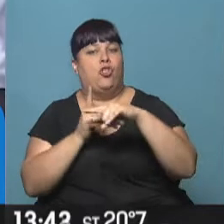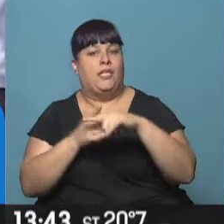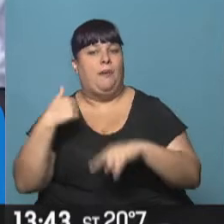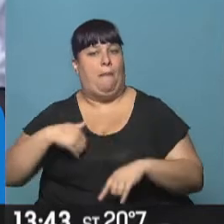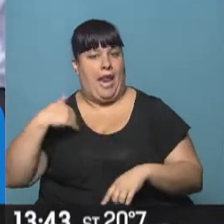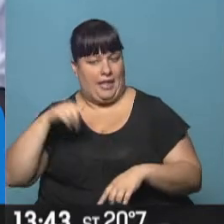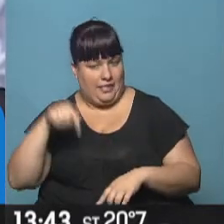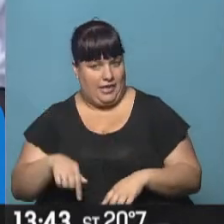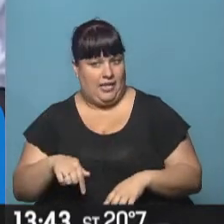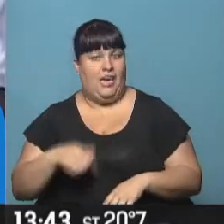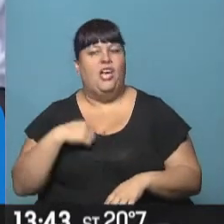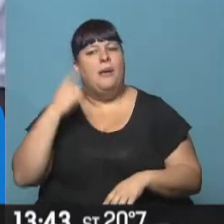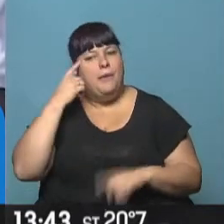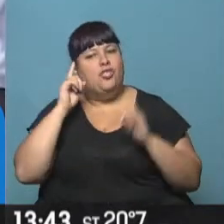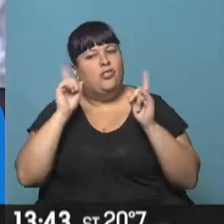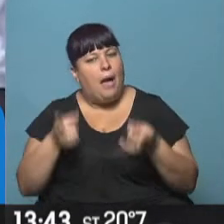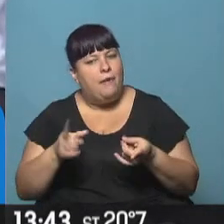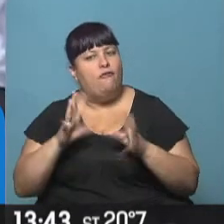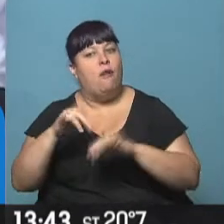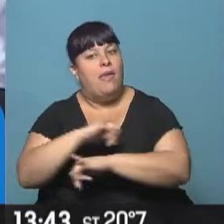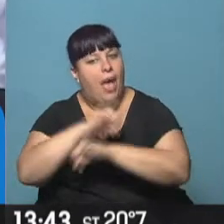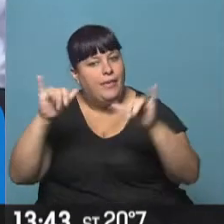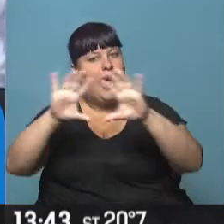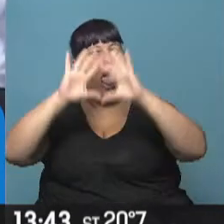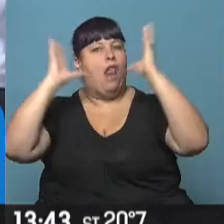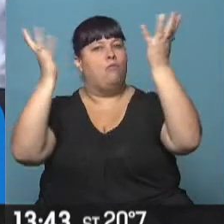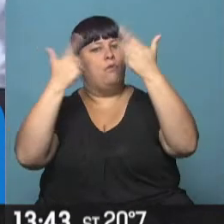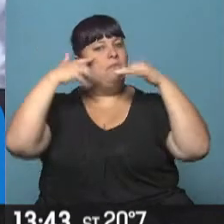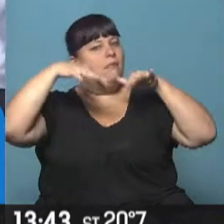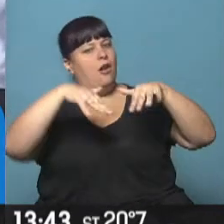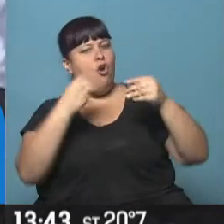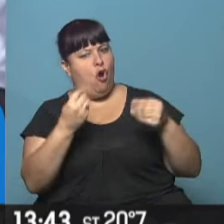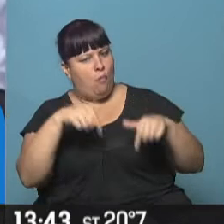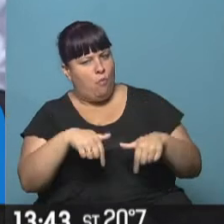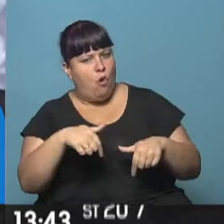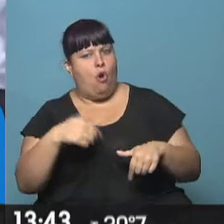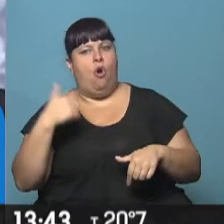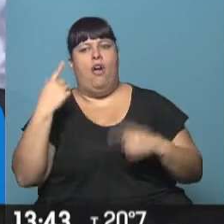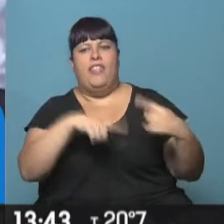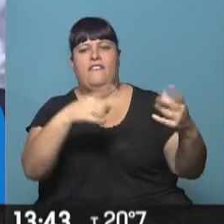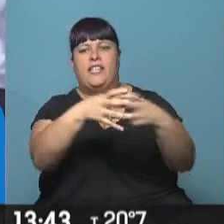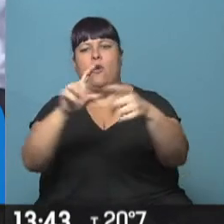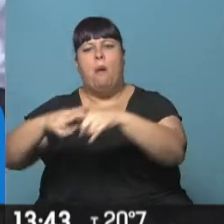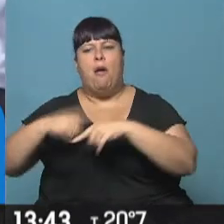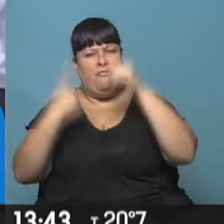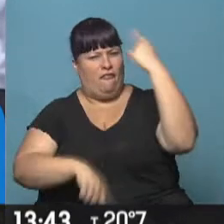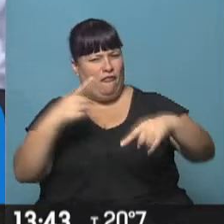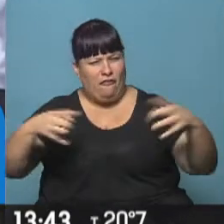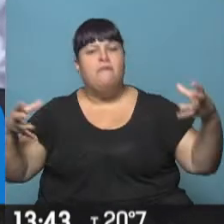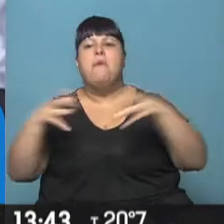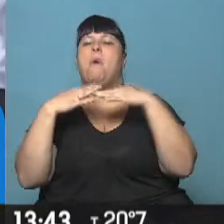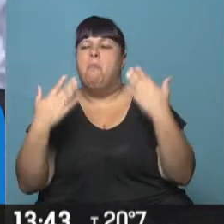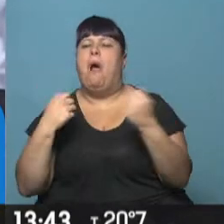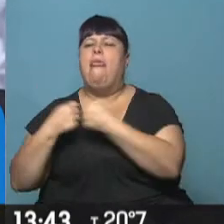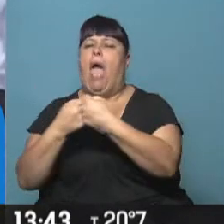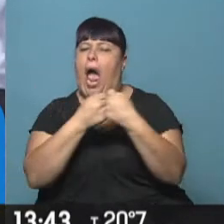la Argentina, y creo que es también un mensaje para el mundo ver cómo distintos espacios políticos se